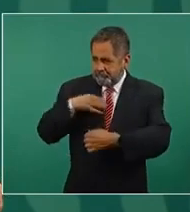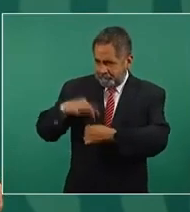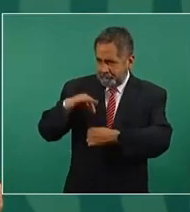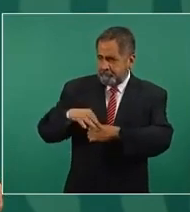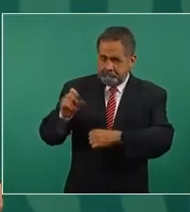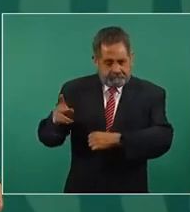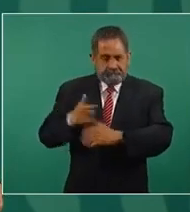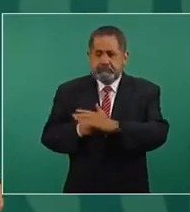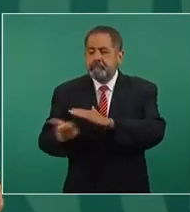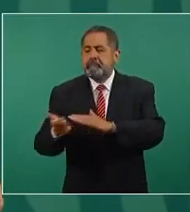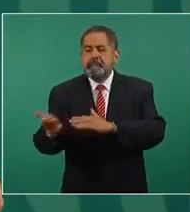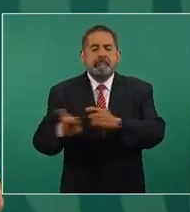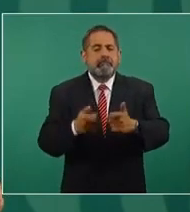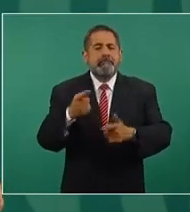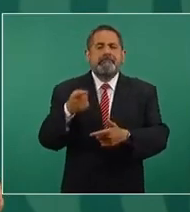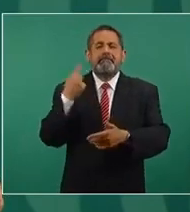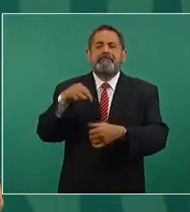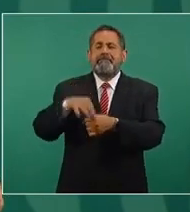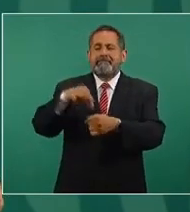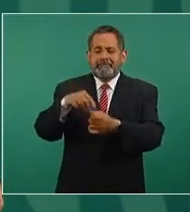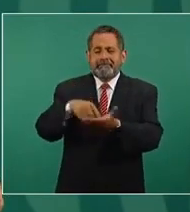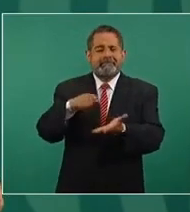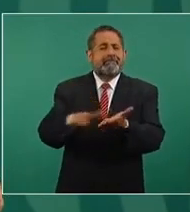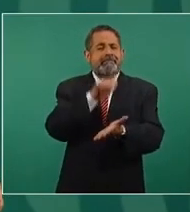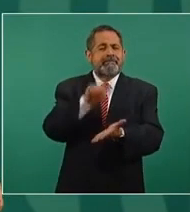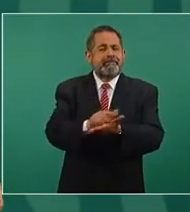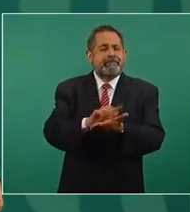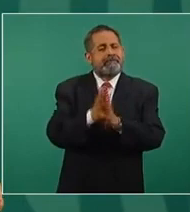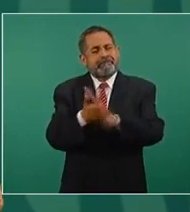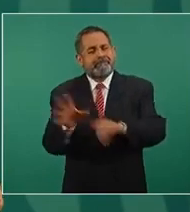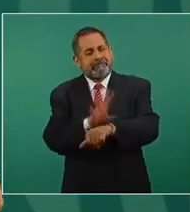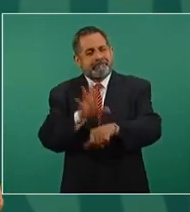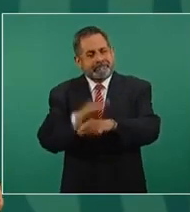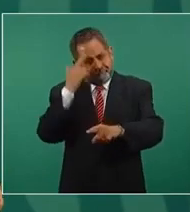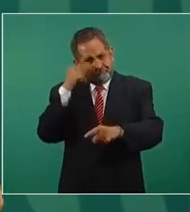votos para la aprobación de la llamada reforma energética.